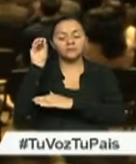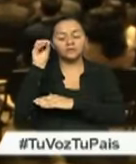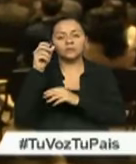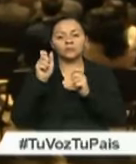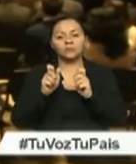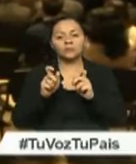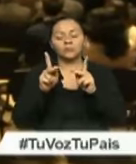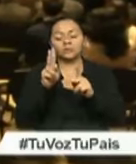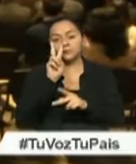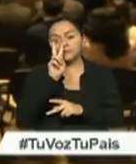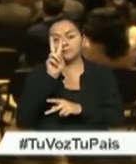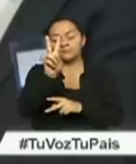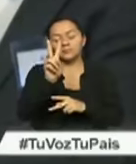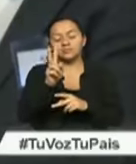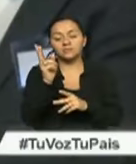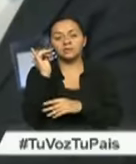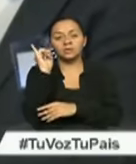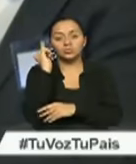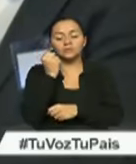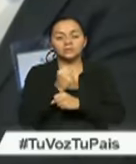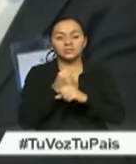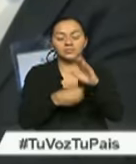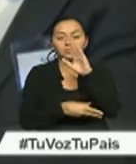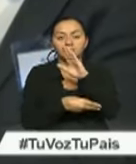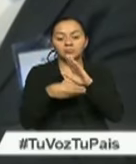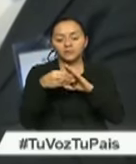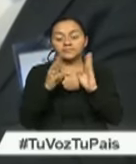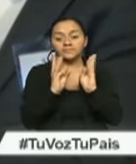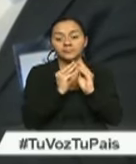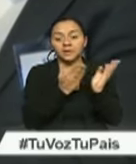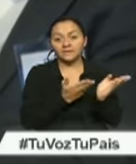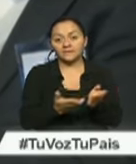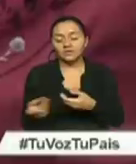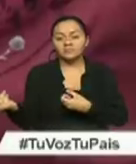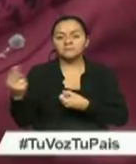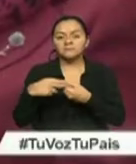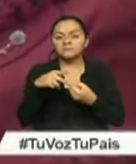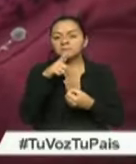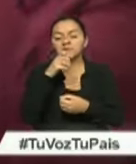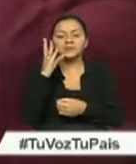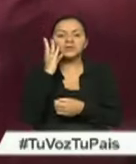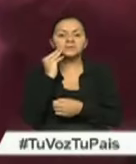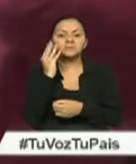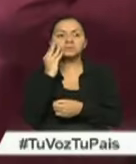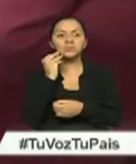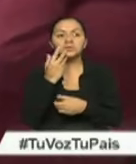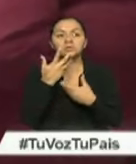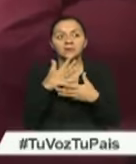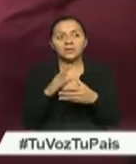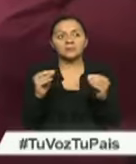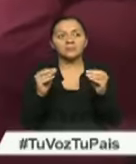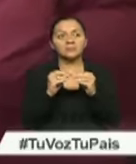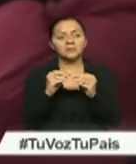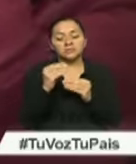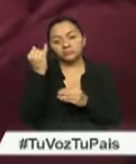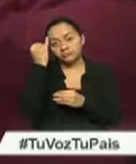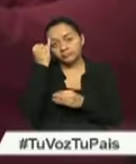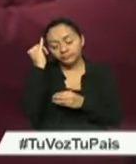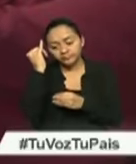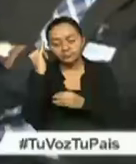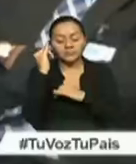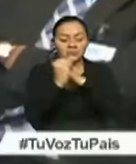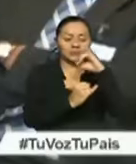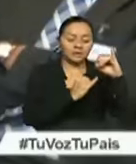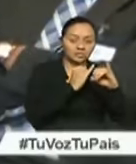y Desafíos en la Industria Hidrocarburífera. Este evento contó con la participación de expertos que aportaron con su punto de vista